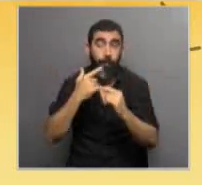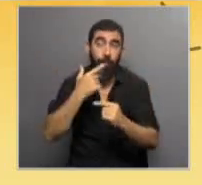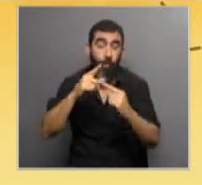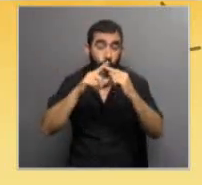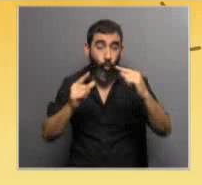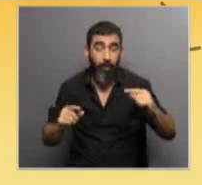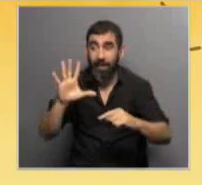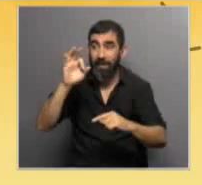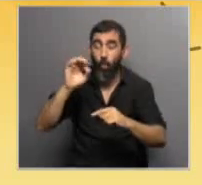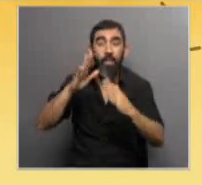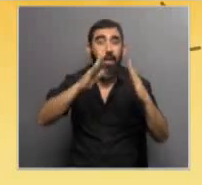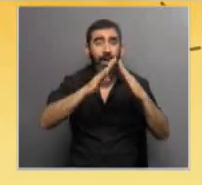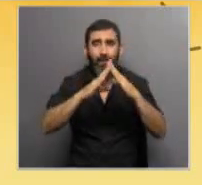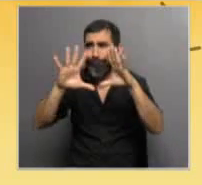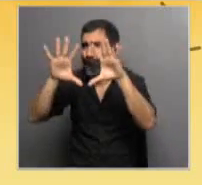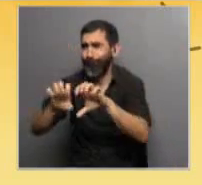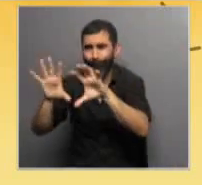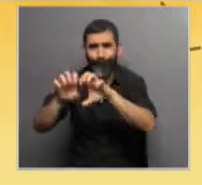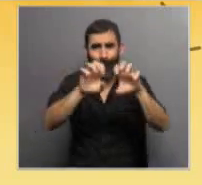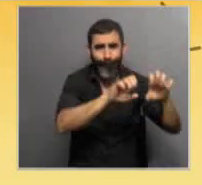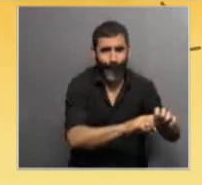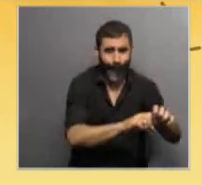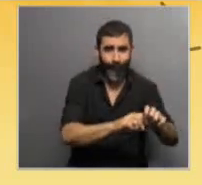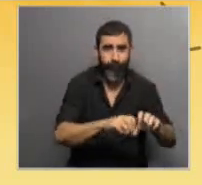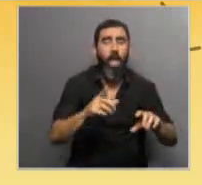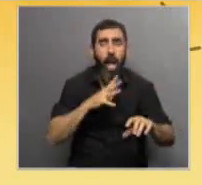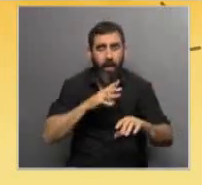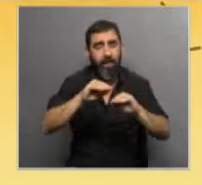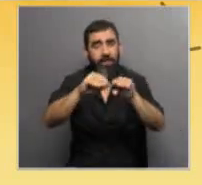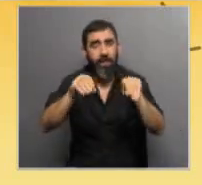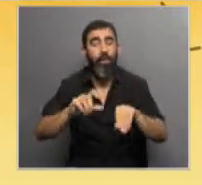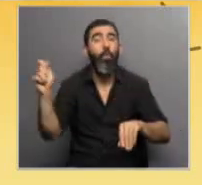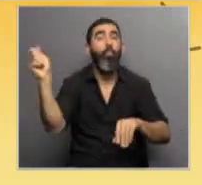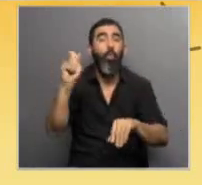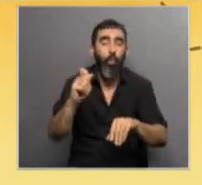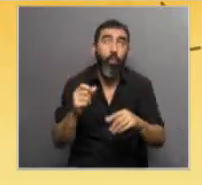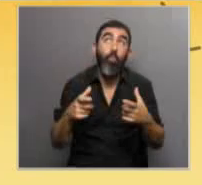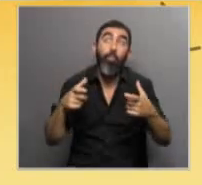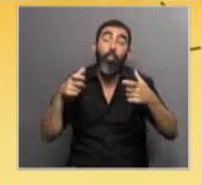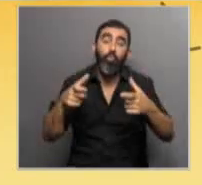cayeron 50 casas después que estar en terrenos públicos entonces por suerte